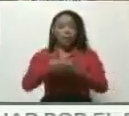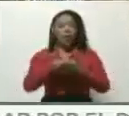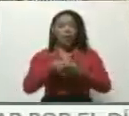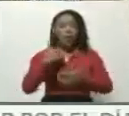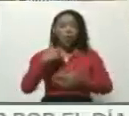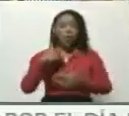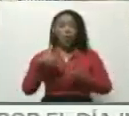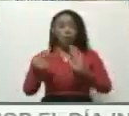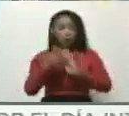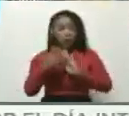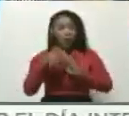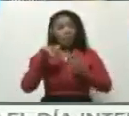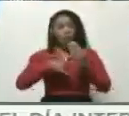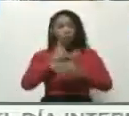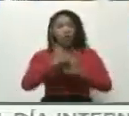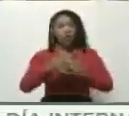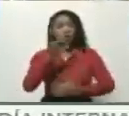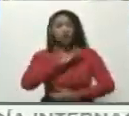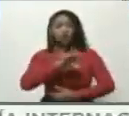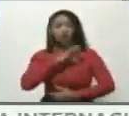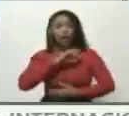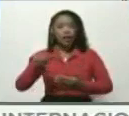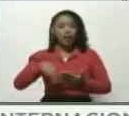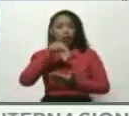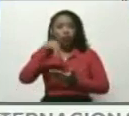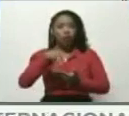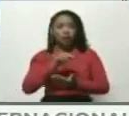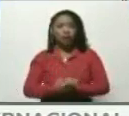contra el proyecto de soberanía nacional.